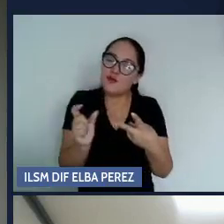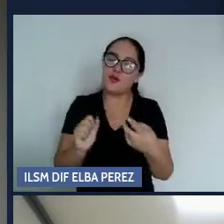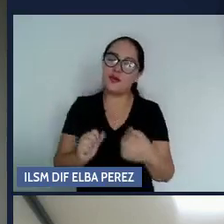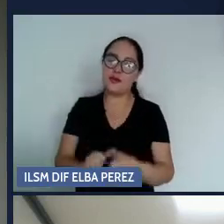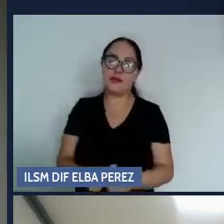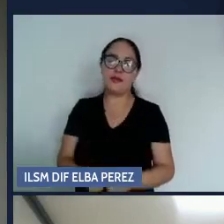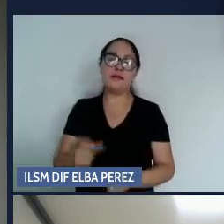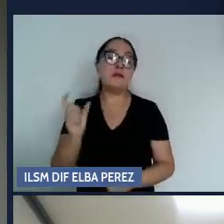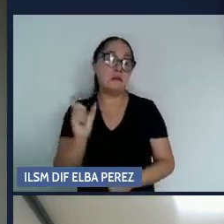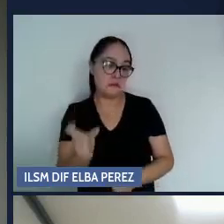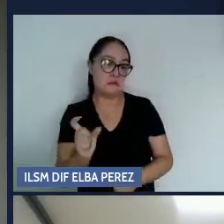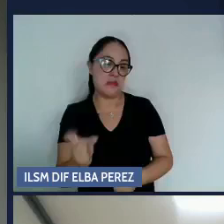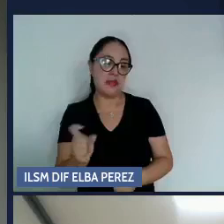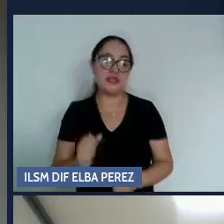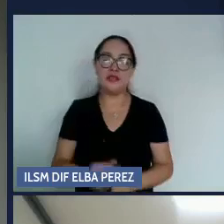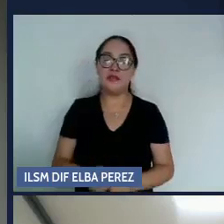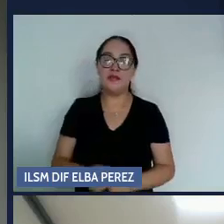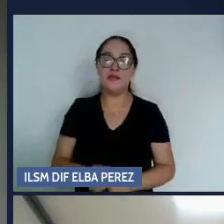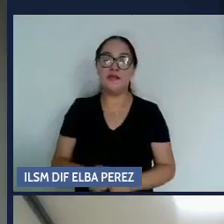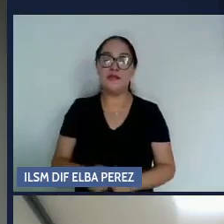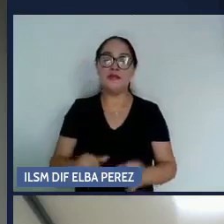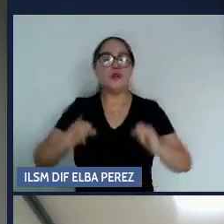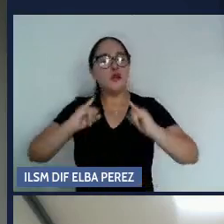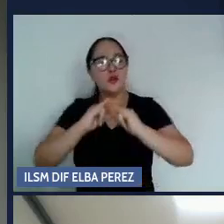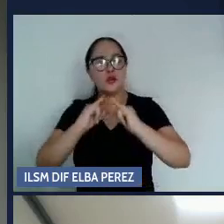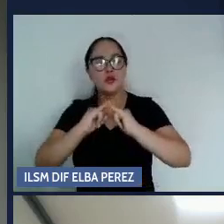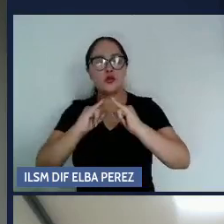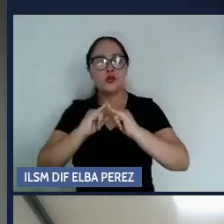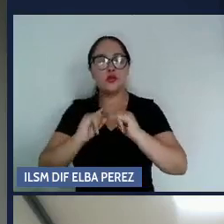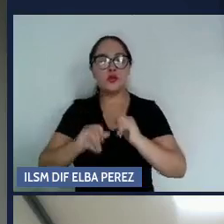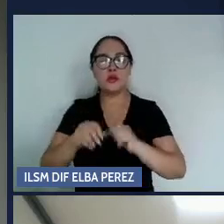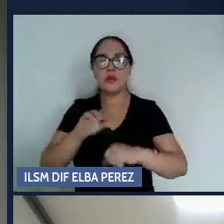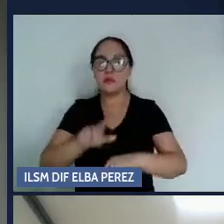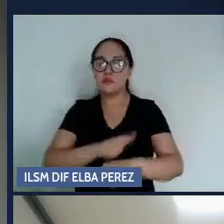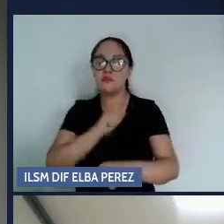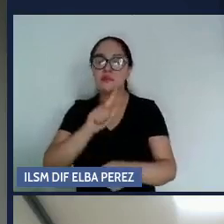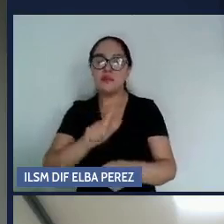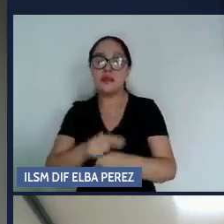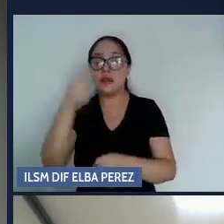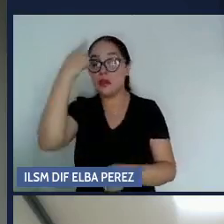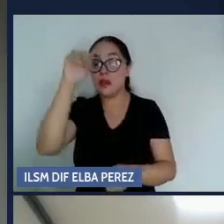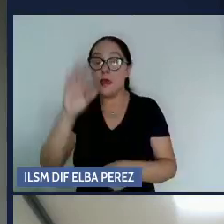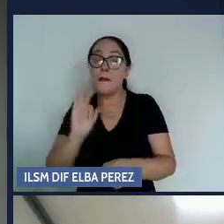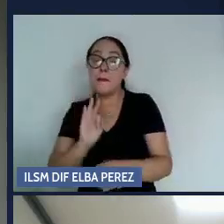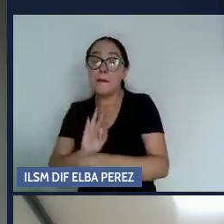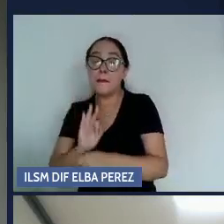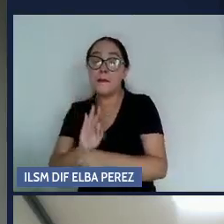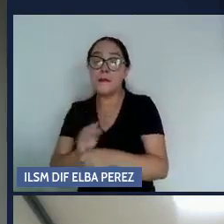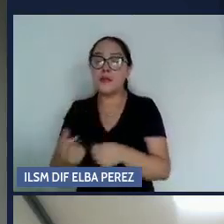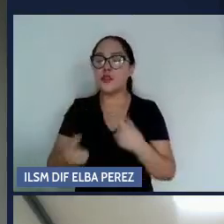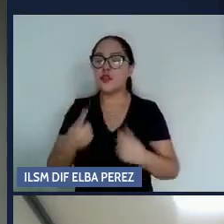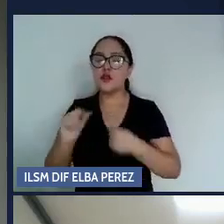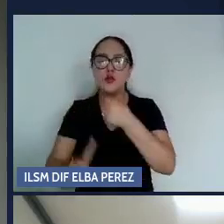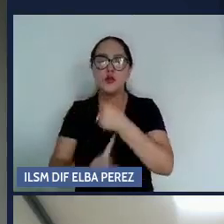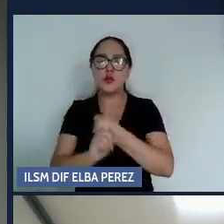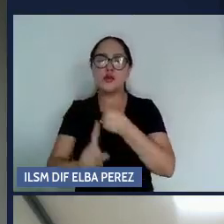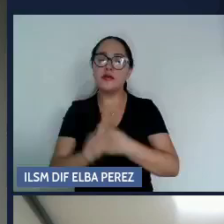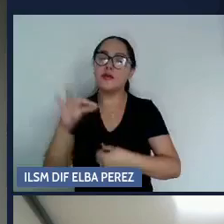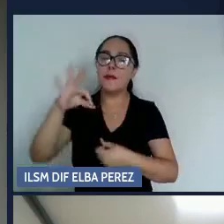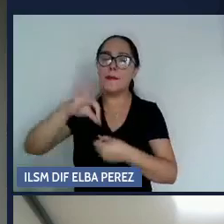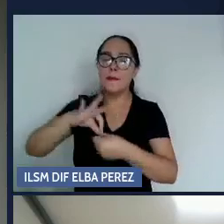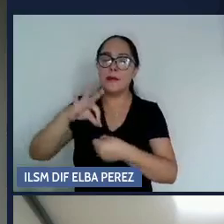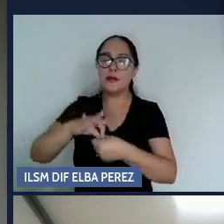Materia de Delitos Electorales es una institución que está adscrita a la Fiscalía General de la República, a la